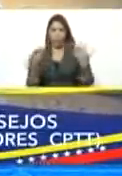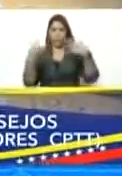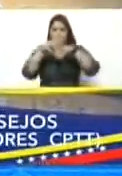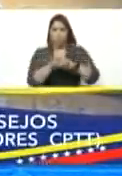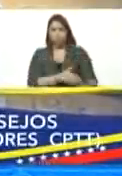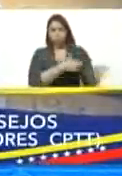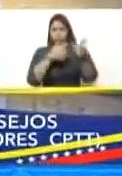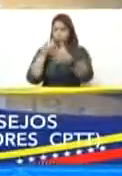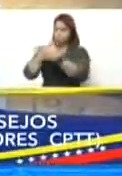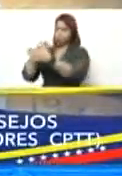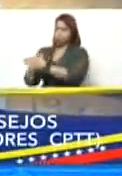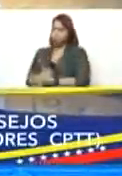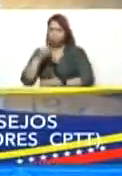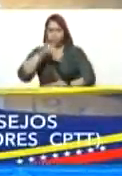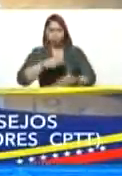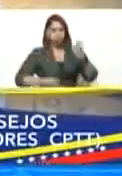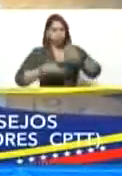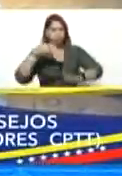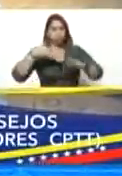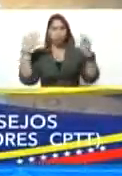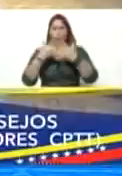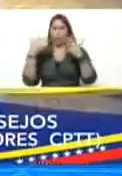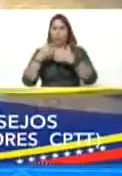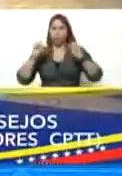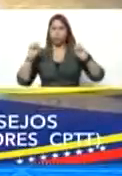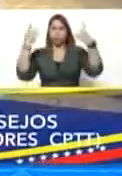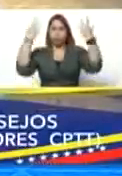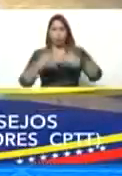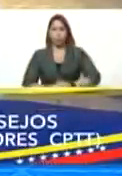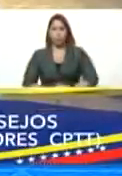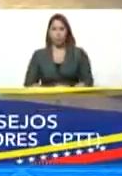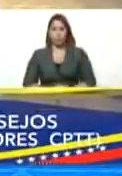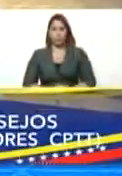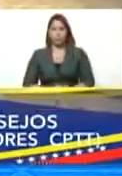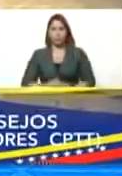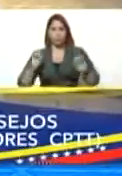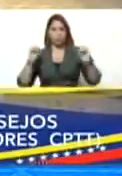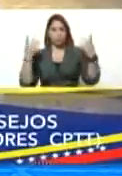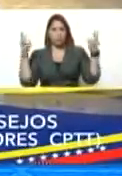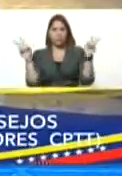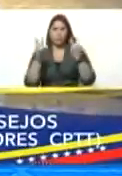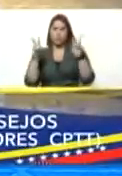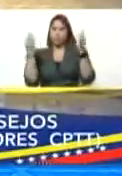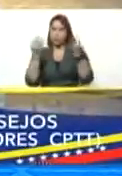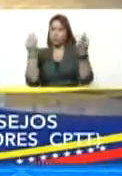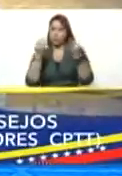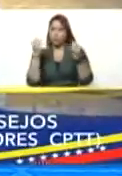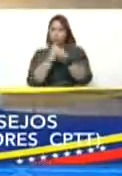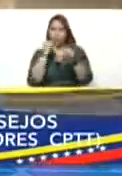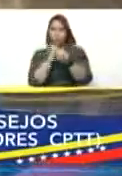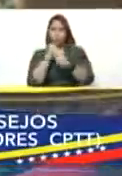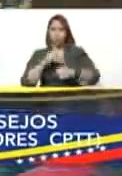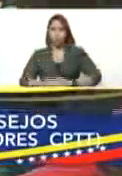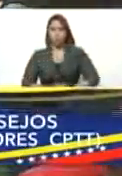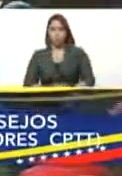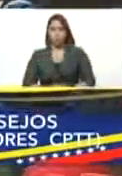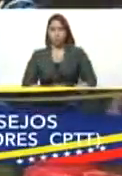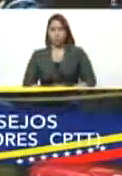al combate, a la batalla y a la victoria. A la victoria siempre, clase obrera de la patria.